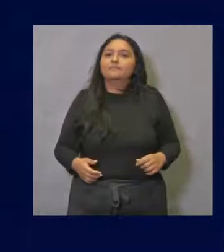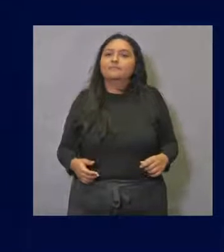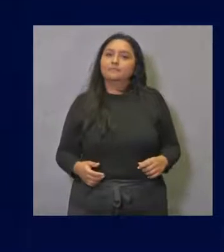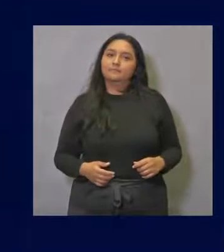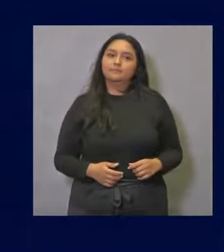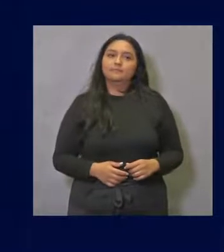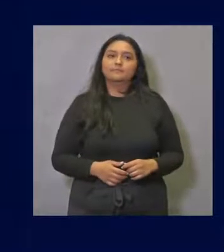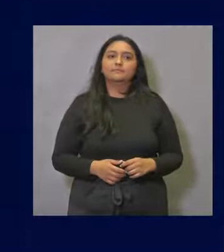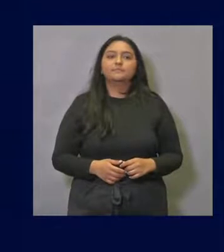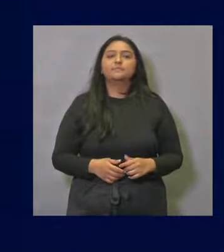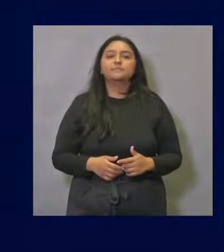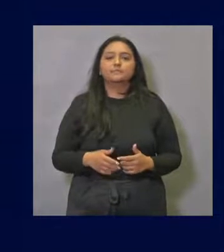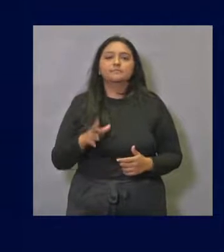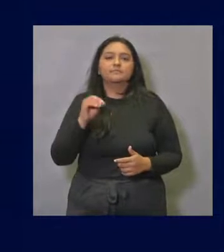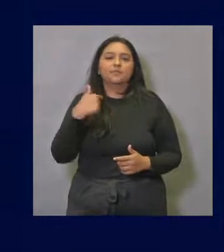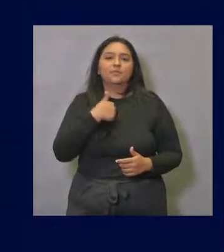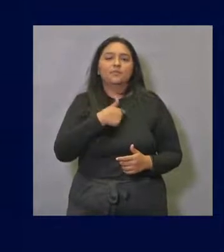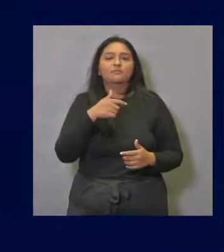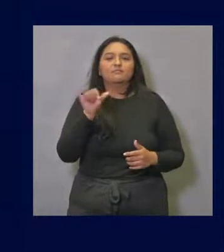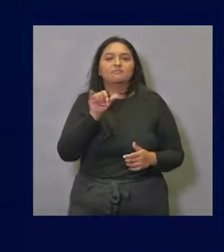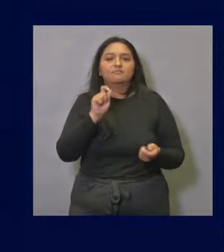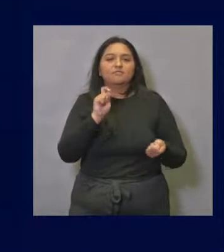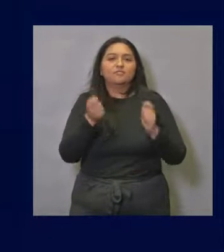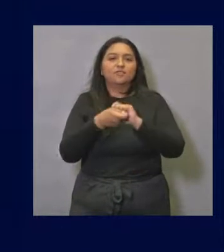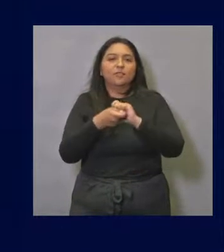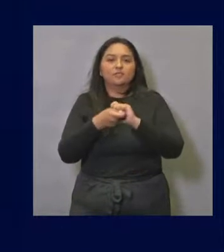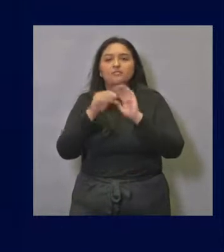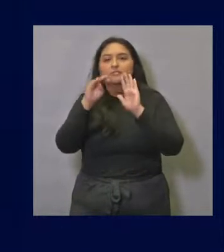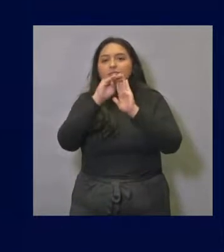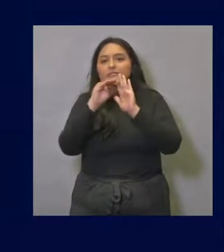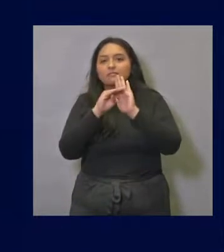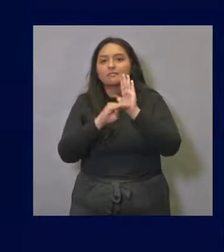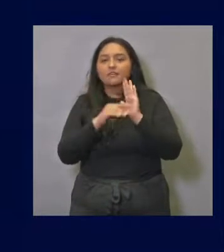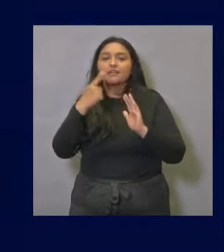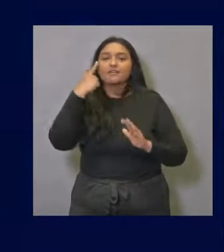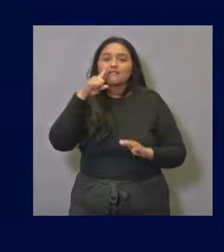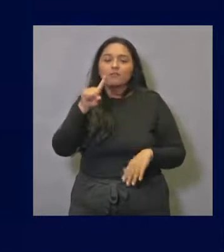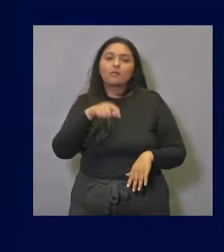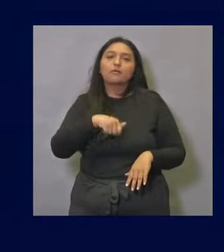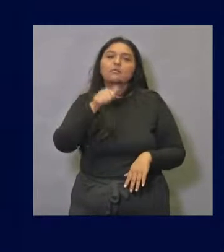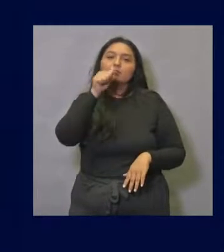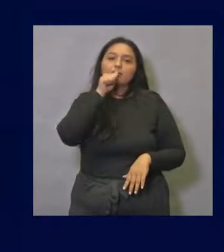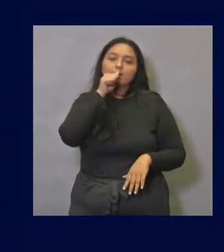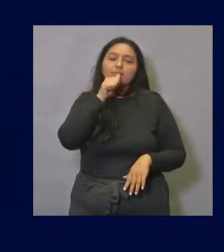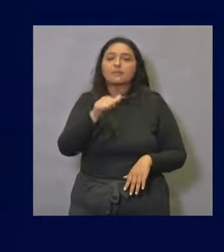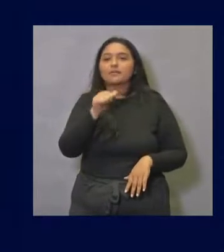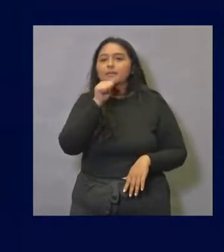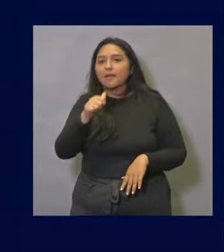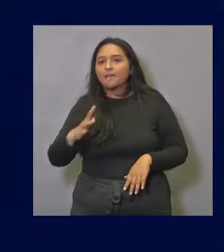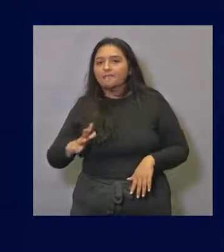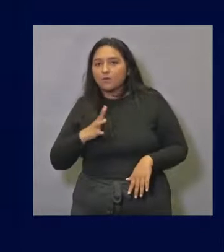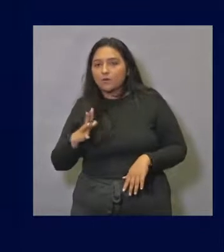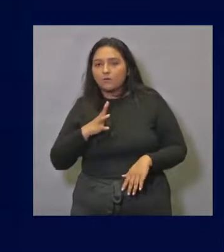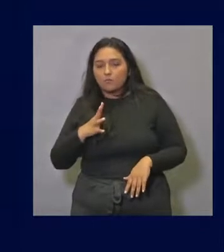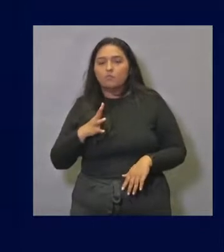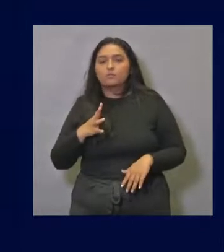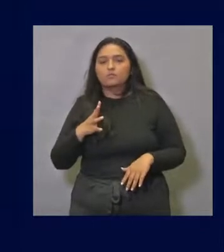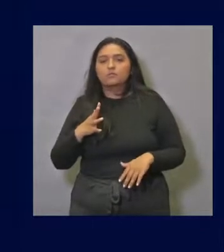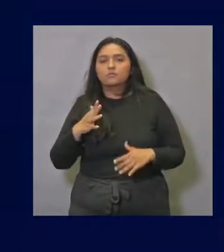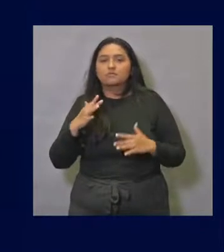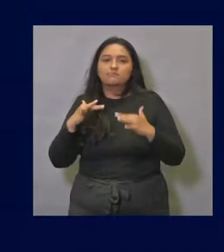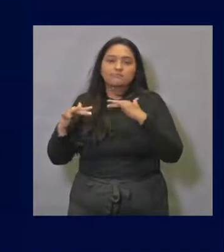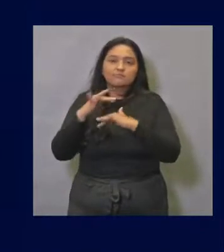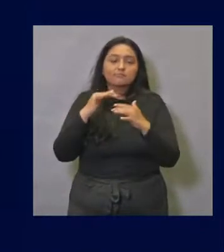También estamos modificando los protocolos para reuniones privadas, sociales o informales. Las reuniones al